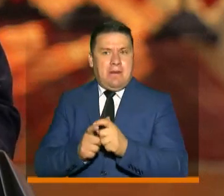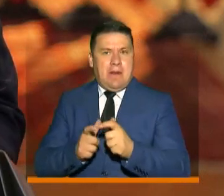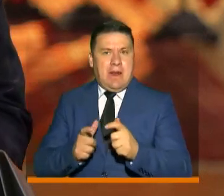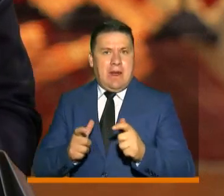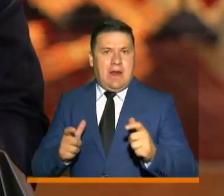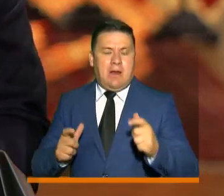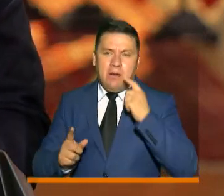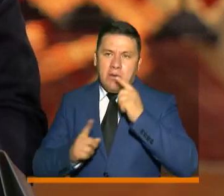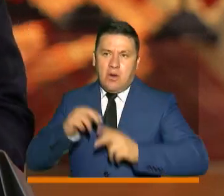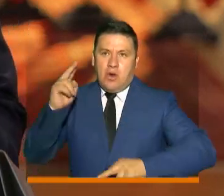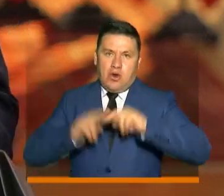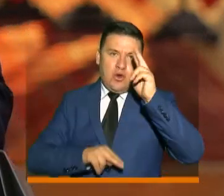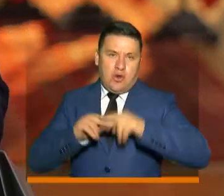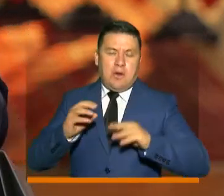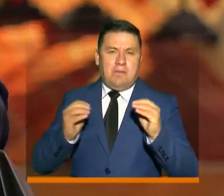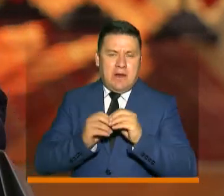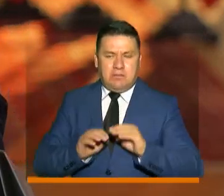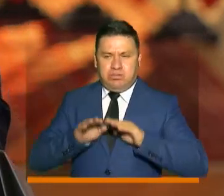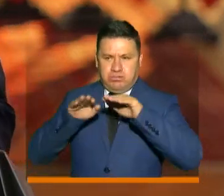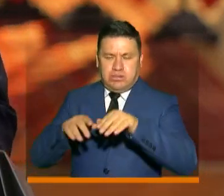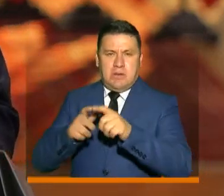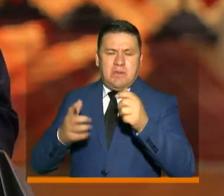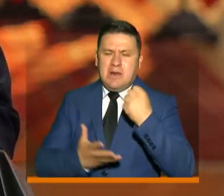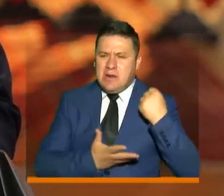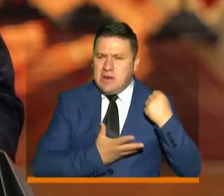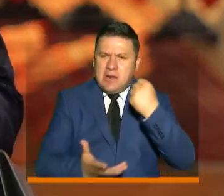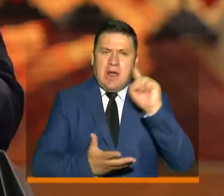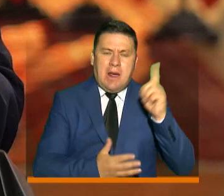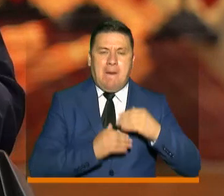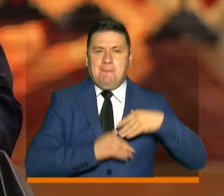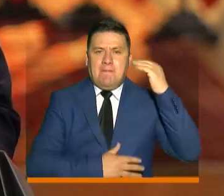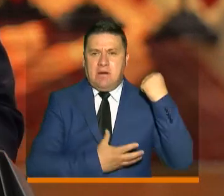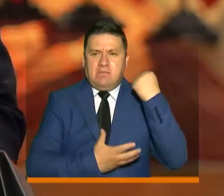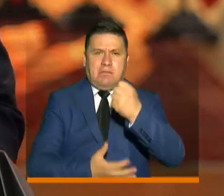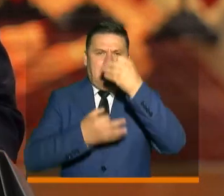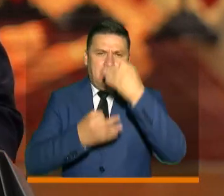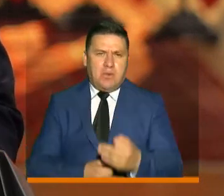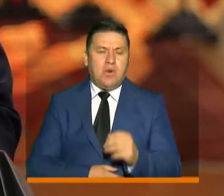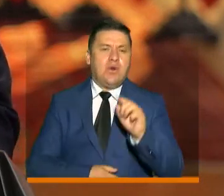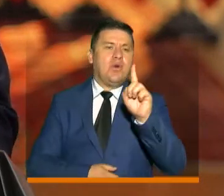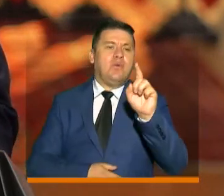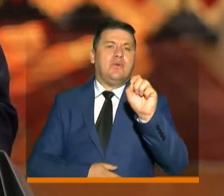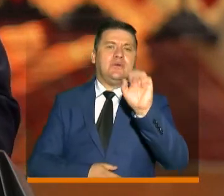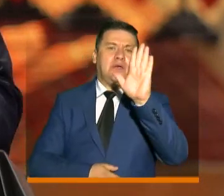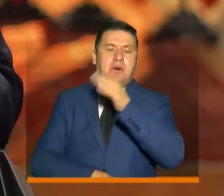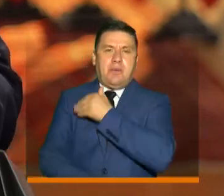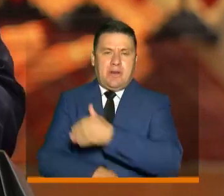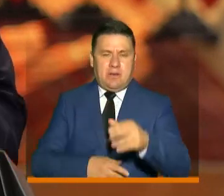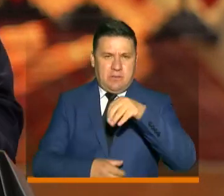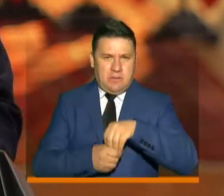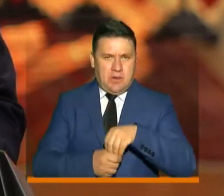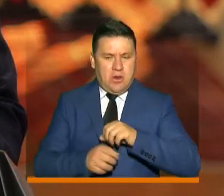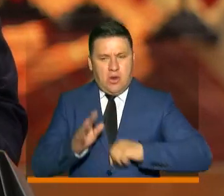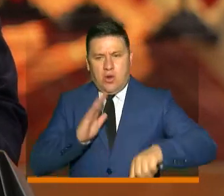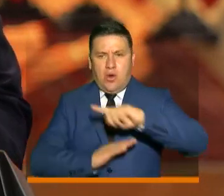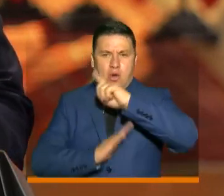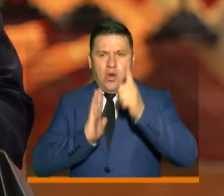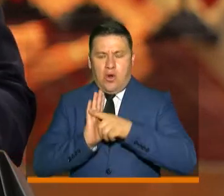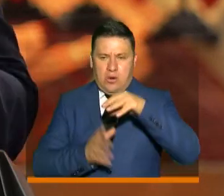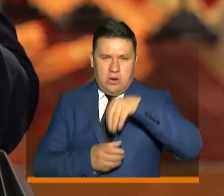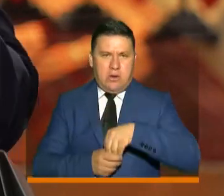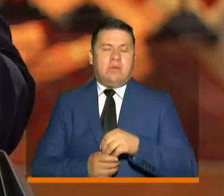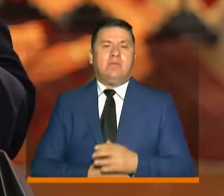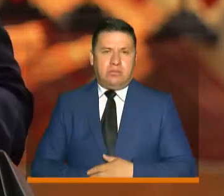velocidad la construcción de vías terciarias con la mayor inversión en años que nos asegure más de 1.5 billones para la integración territorial